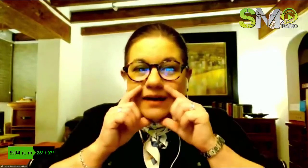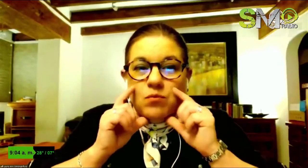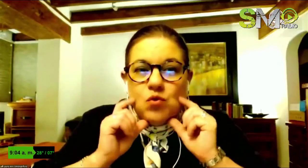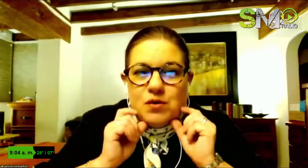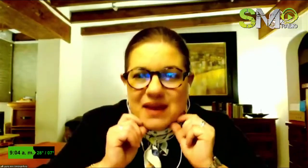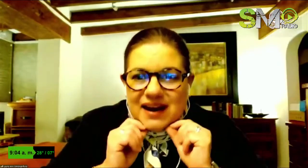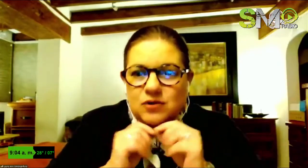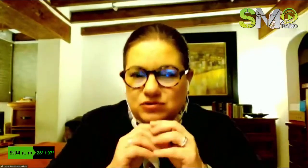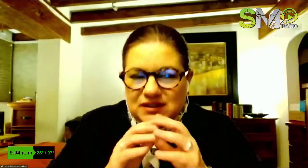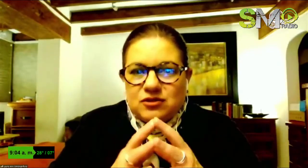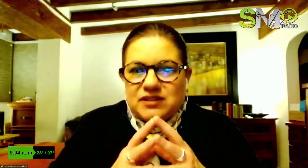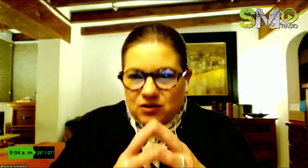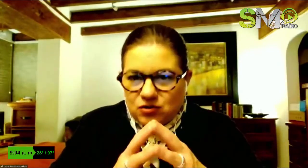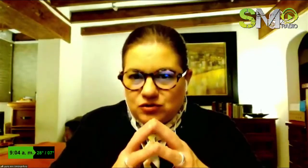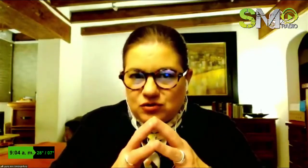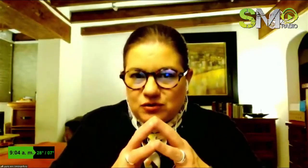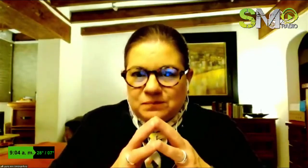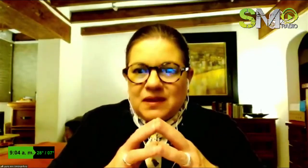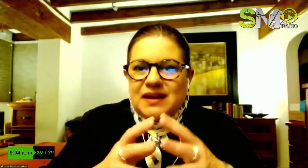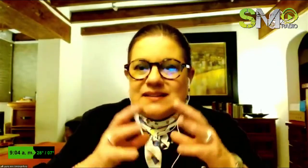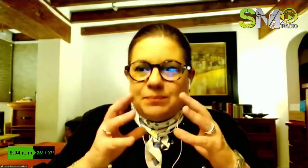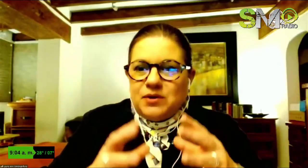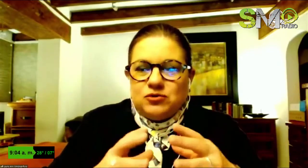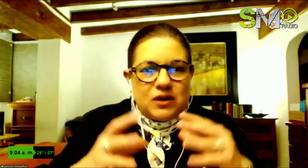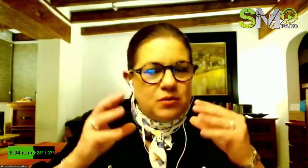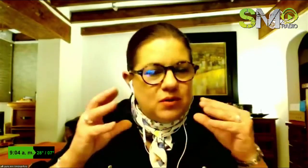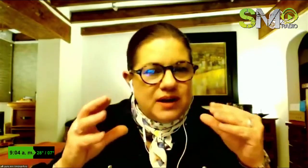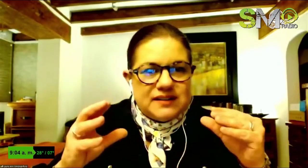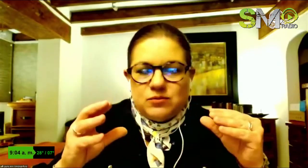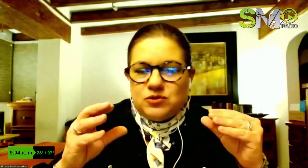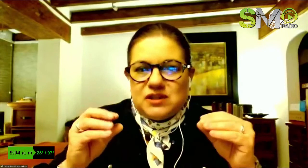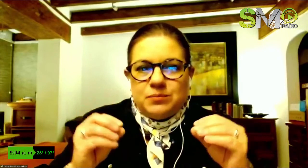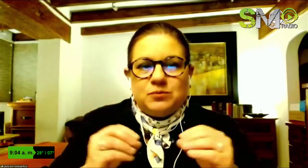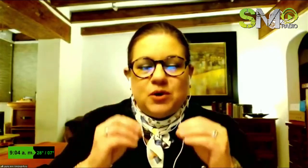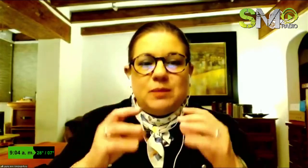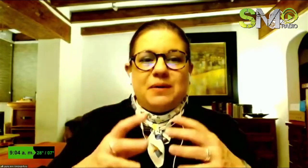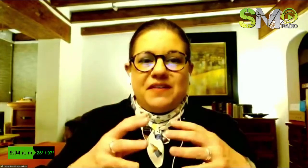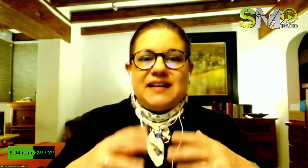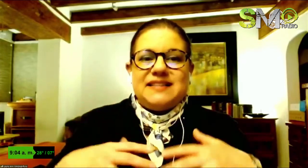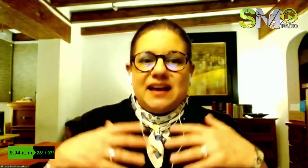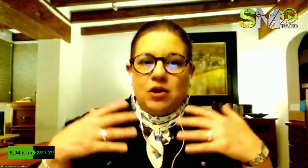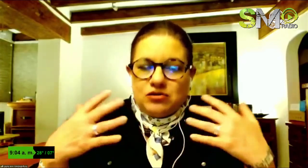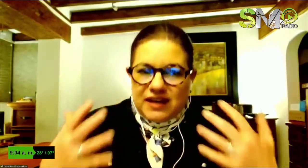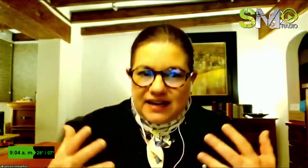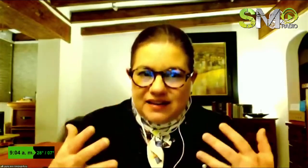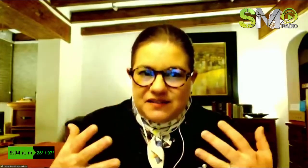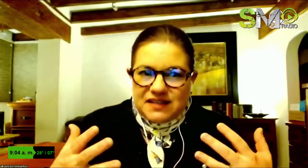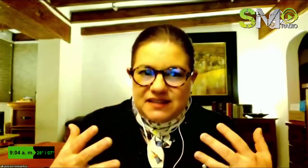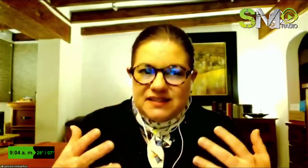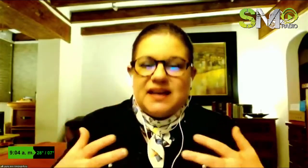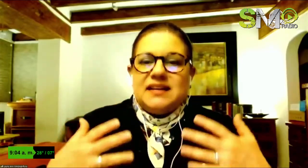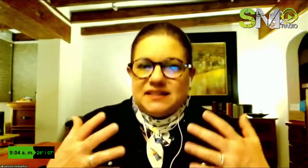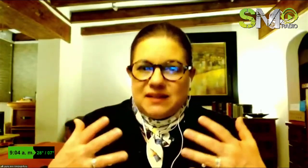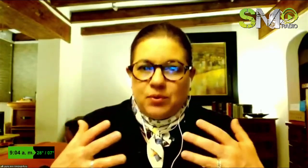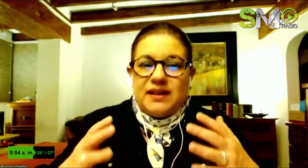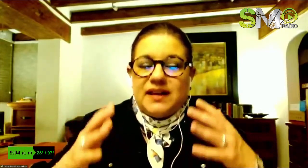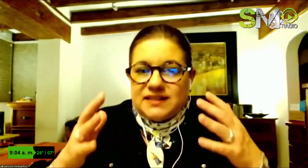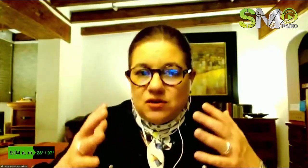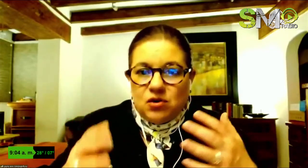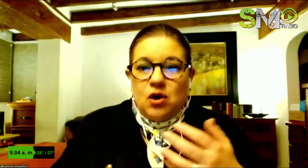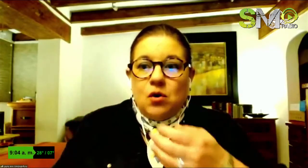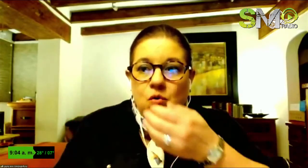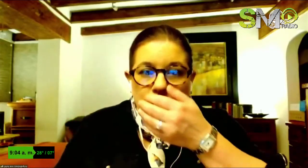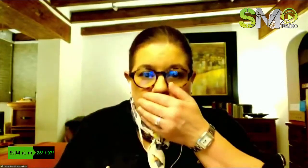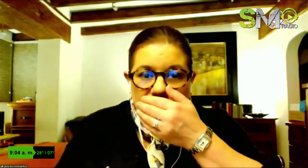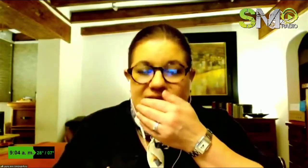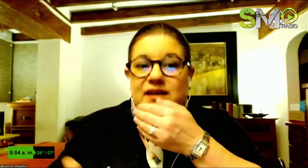tienen que estar muy bien ajustados al rostro. Se pueden usar cubrebocas de muchos tipos, pero de preferencia los de alta eficiencia, si se puede. Y